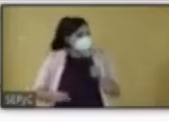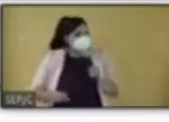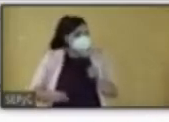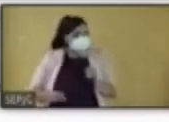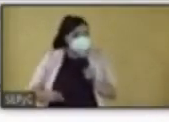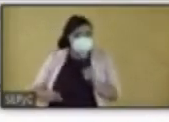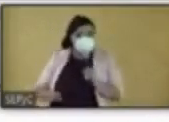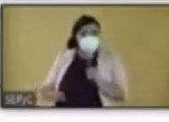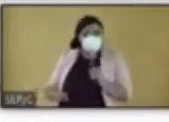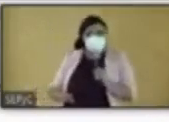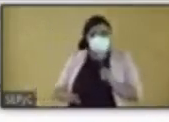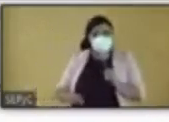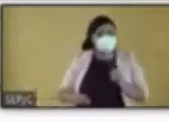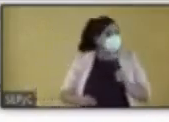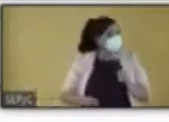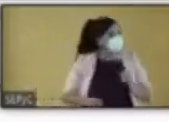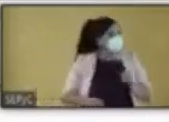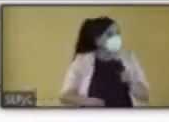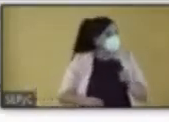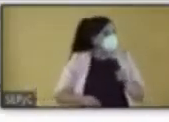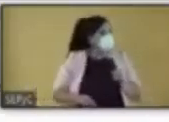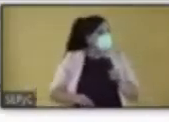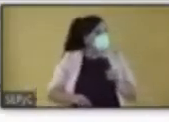mantendría confidencial.